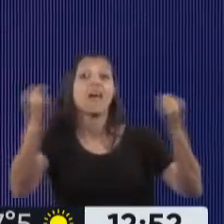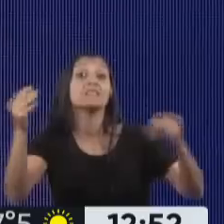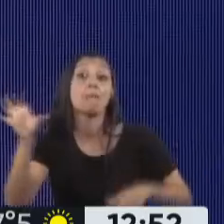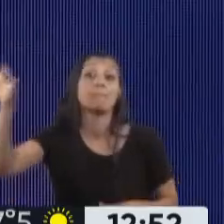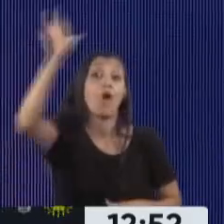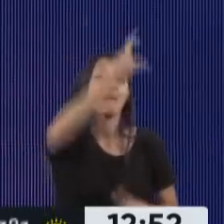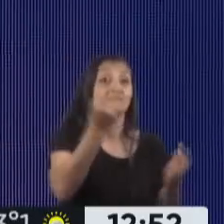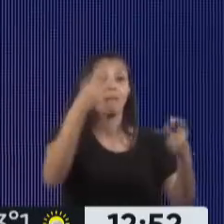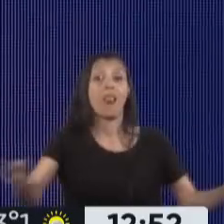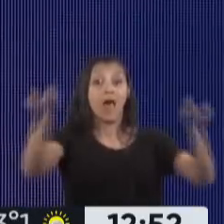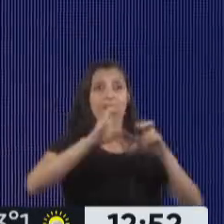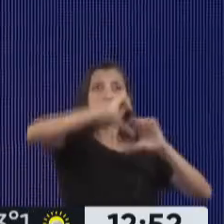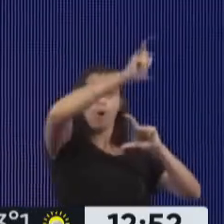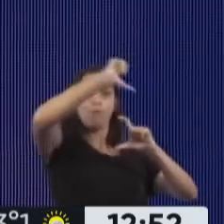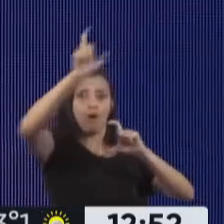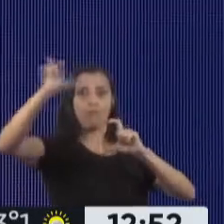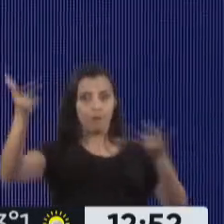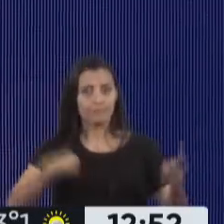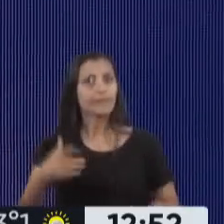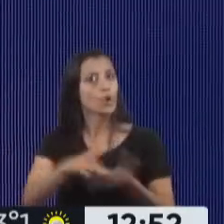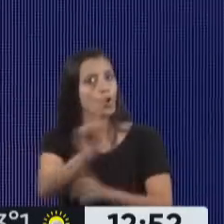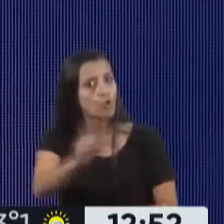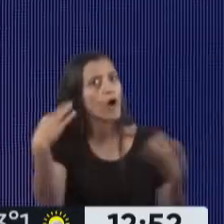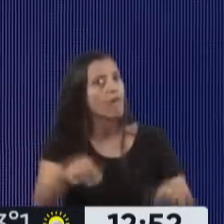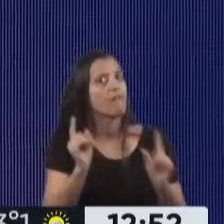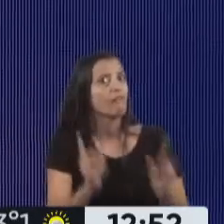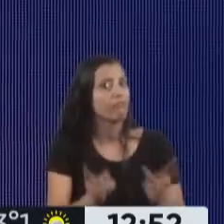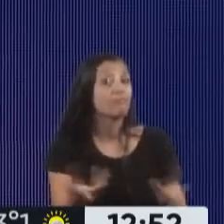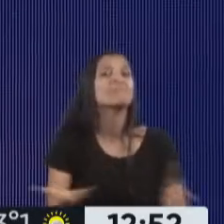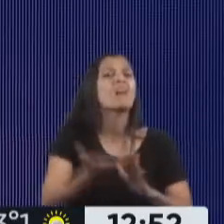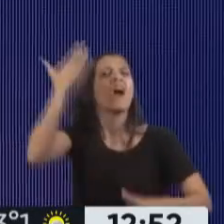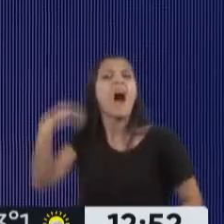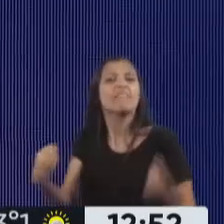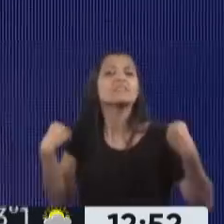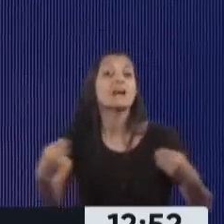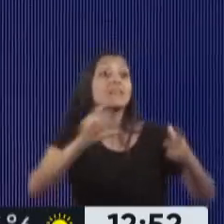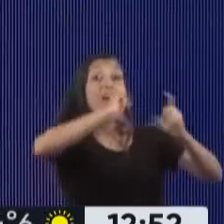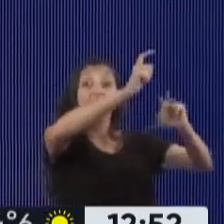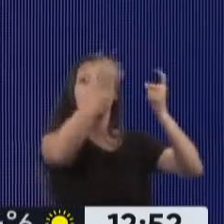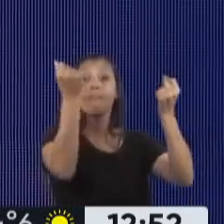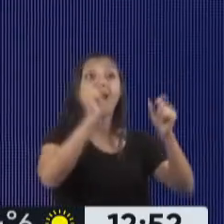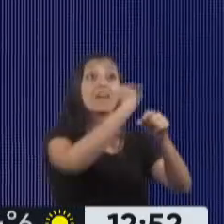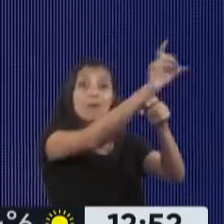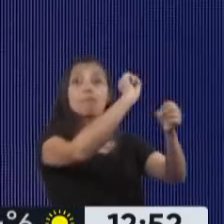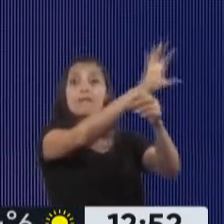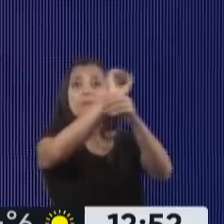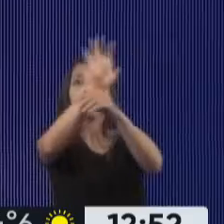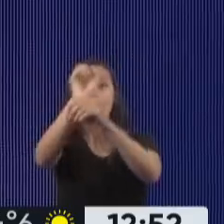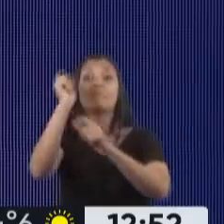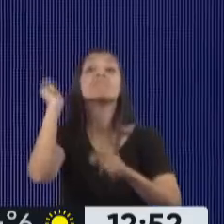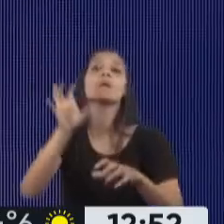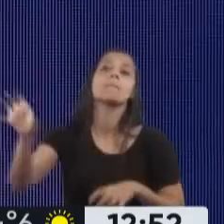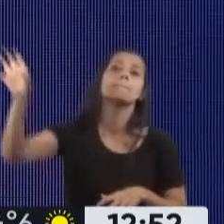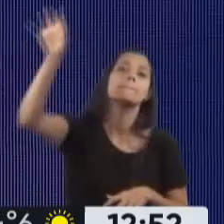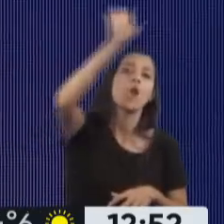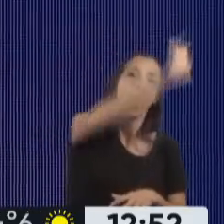a las provincias. En general, lo que se trataba de hacer era hacerle esas transferencias a aquellas provincias con las